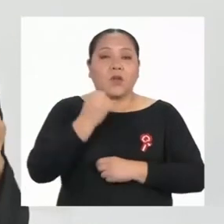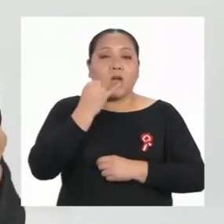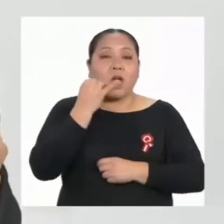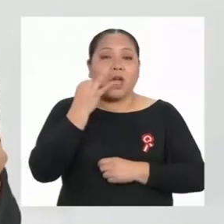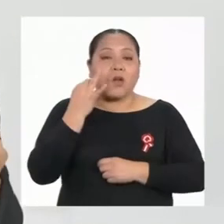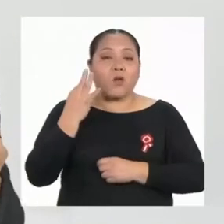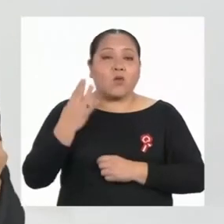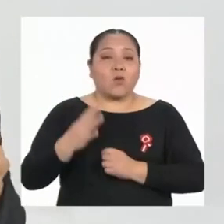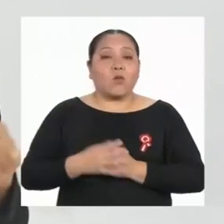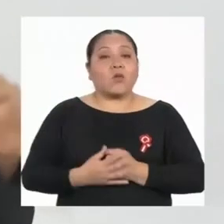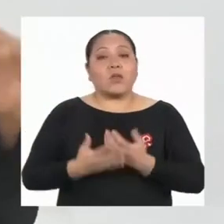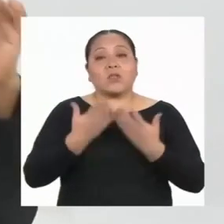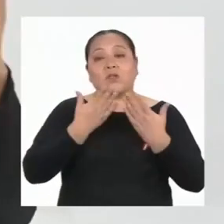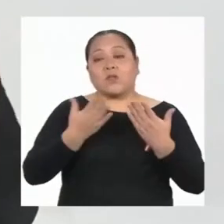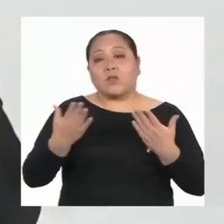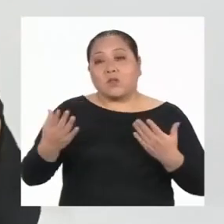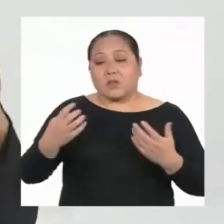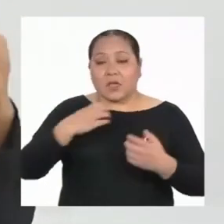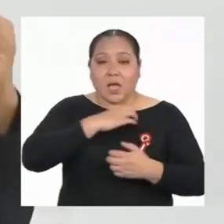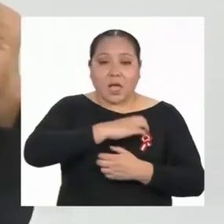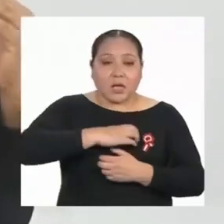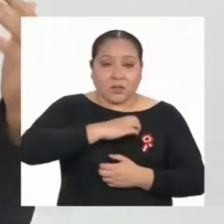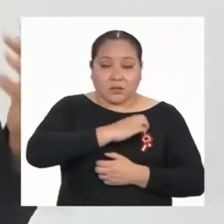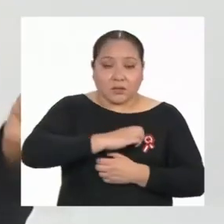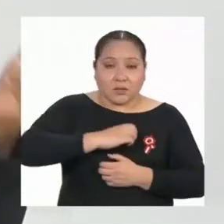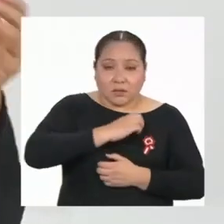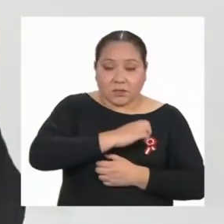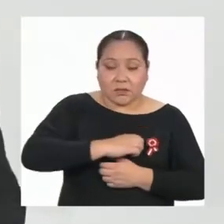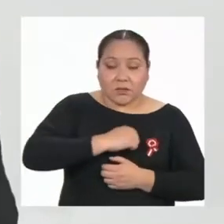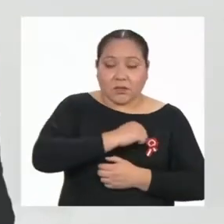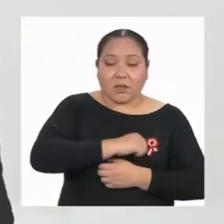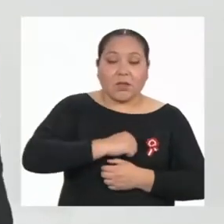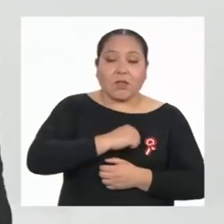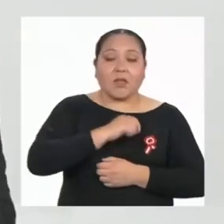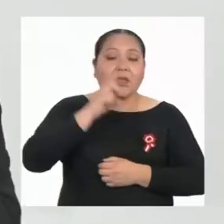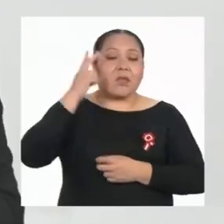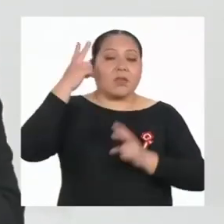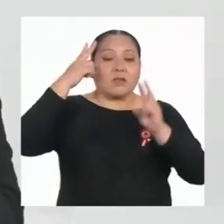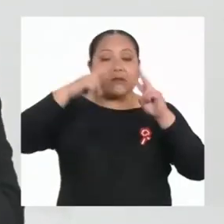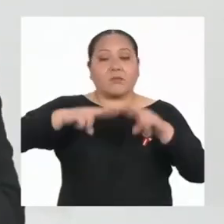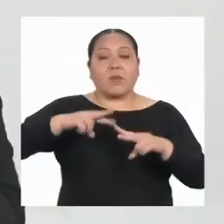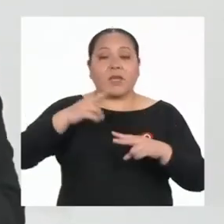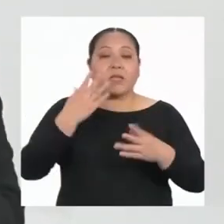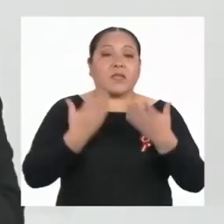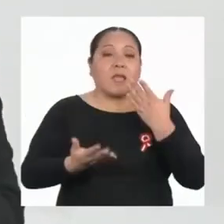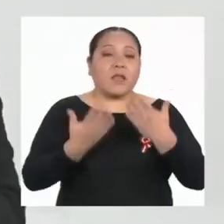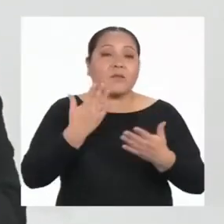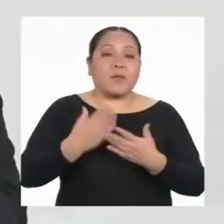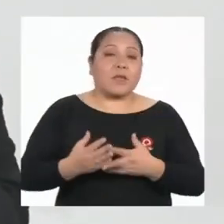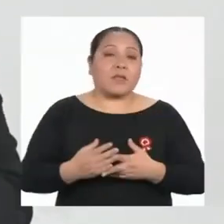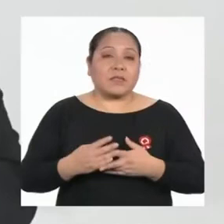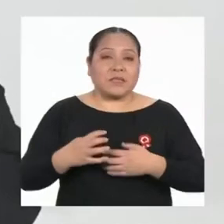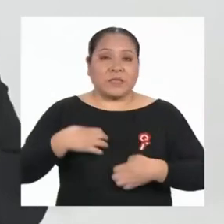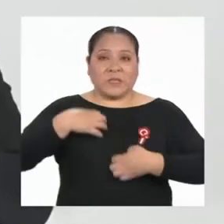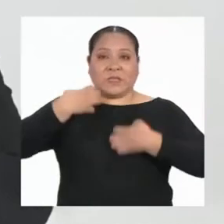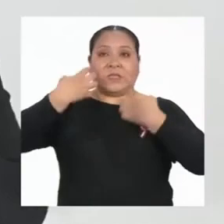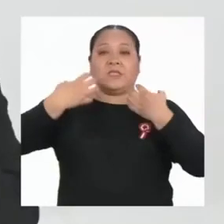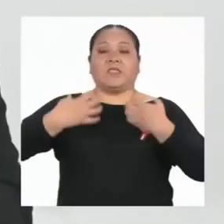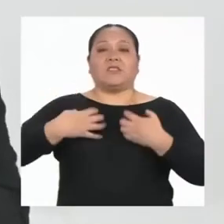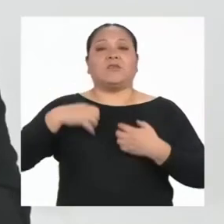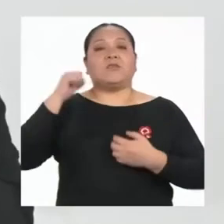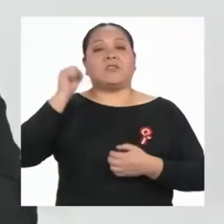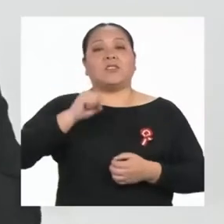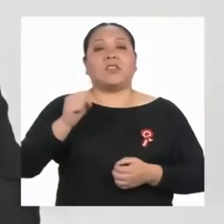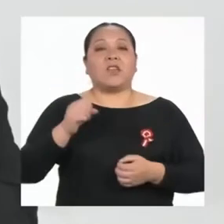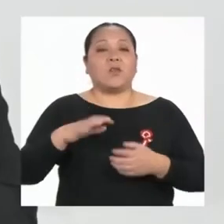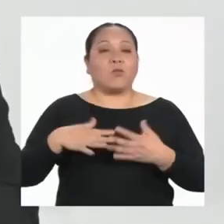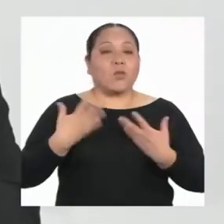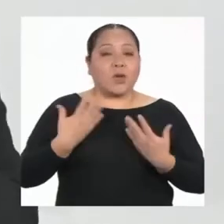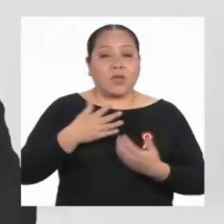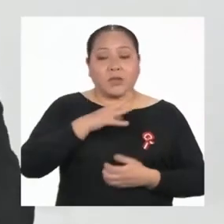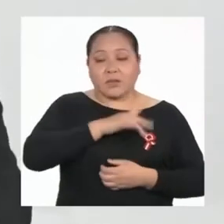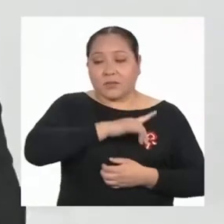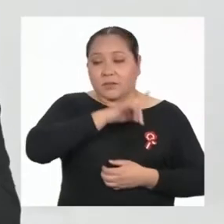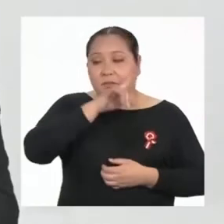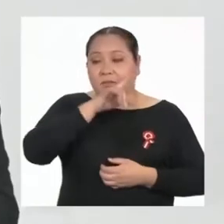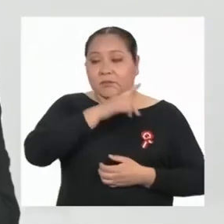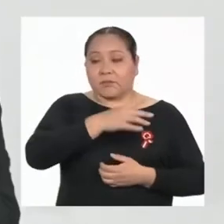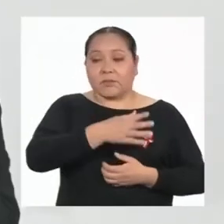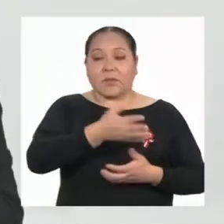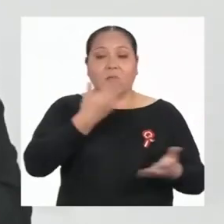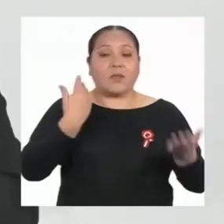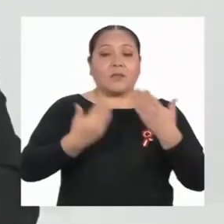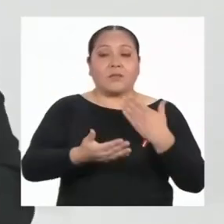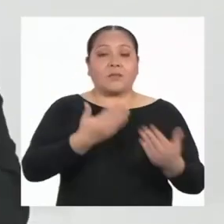algunos comportamientos que podrían considerarse violentos. Entonces, sí podrías movilizar a